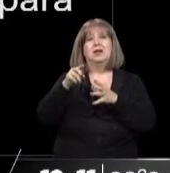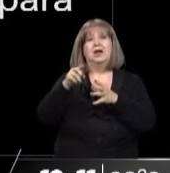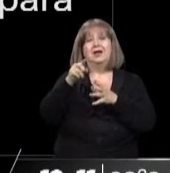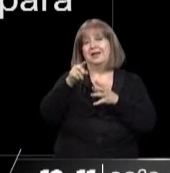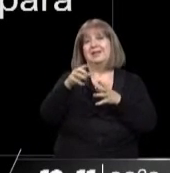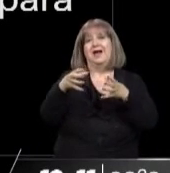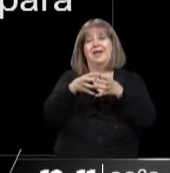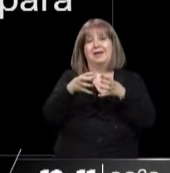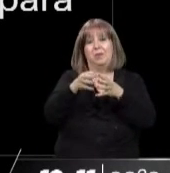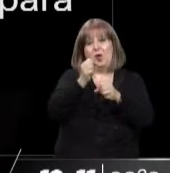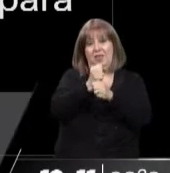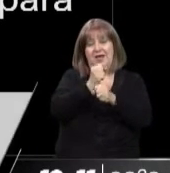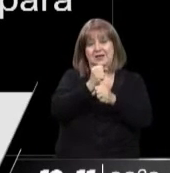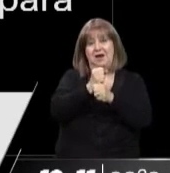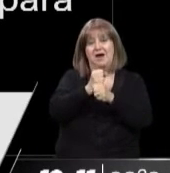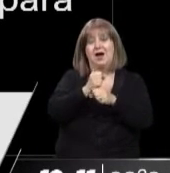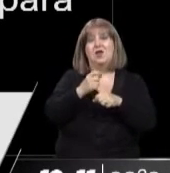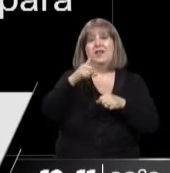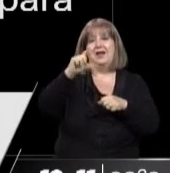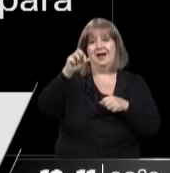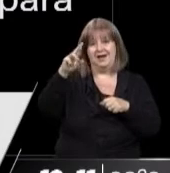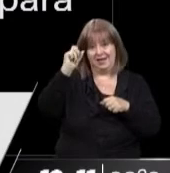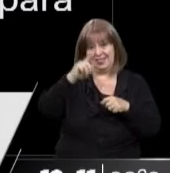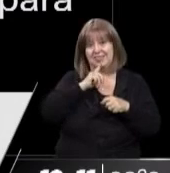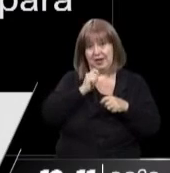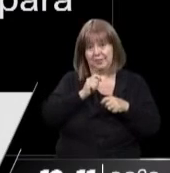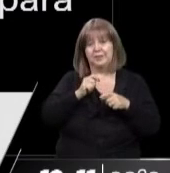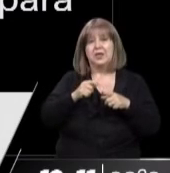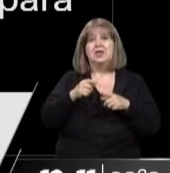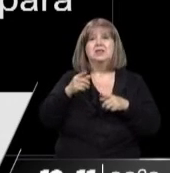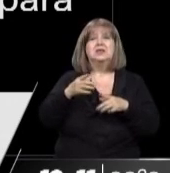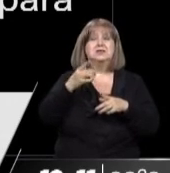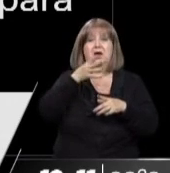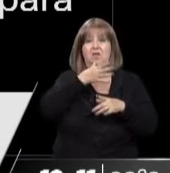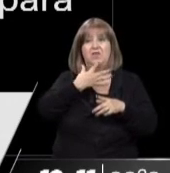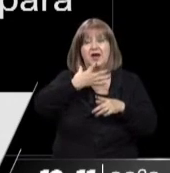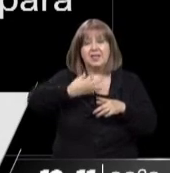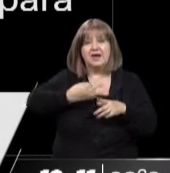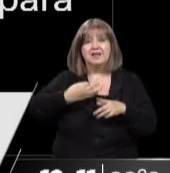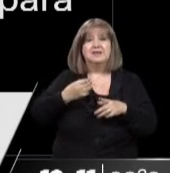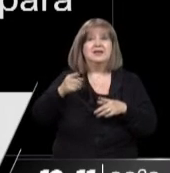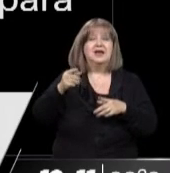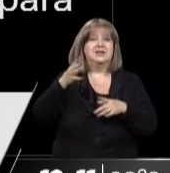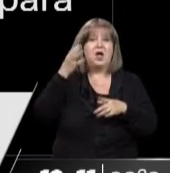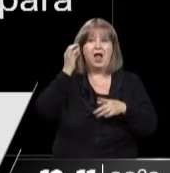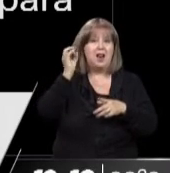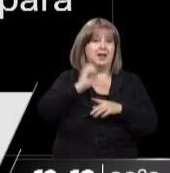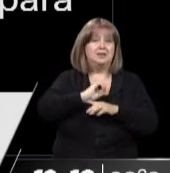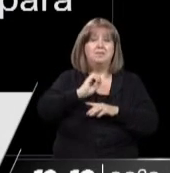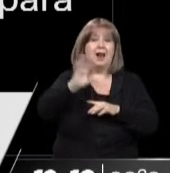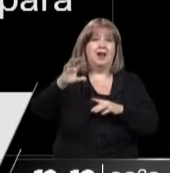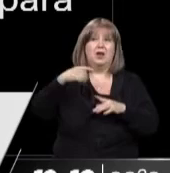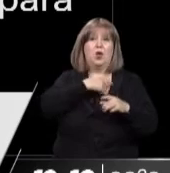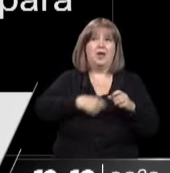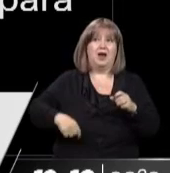de trabajo de Rodríguez Larreta. El peor gobierno de la historia aplica otro golpe al bolsillo de los argentinos, dice en